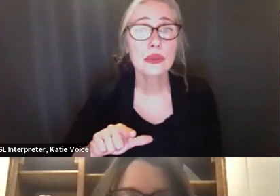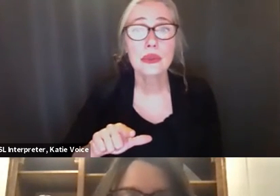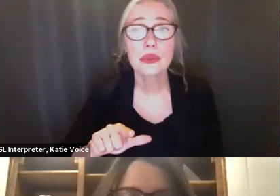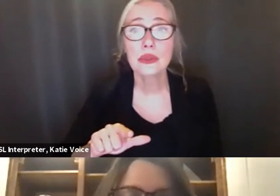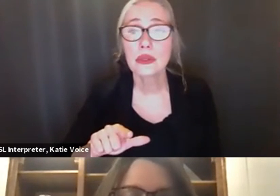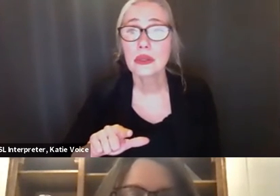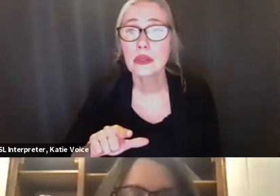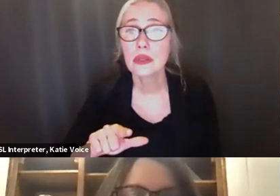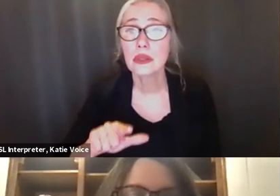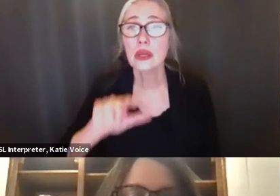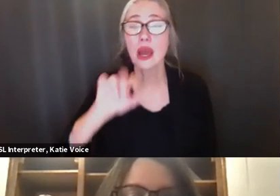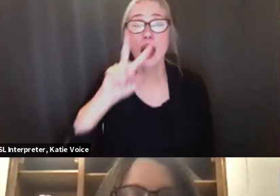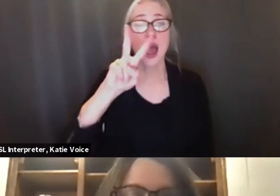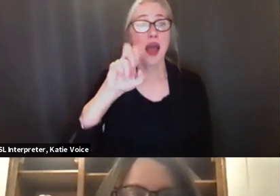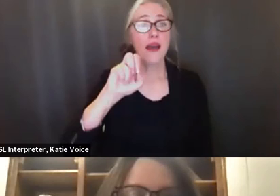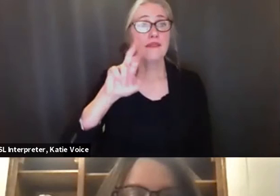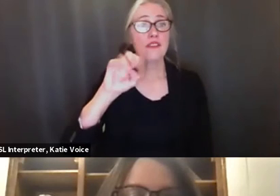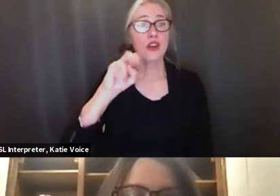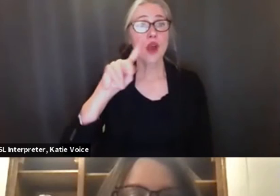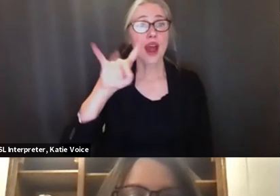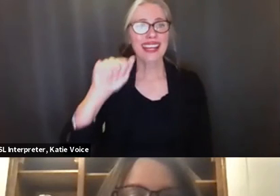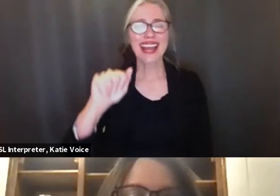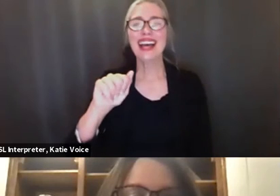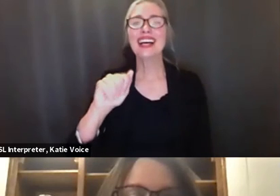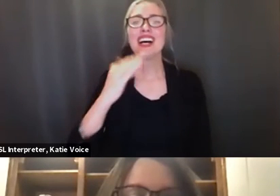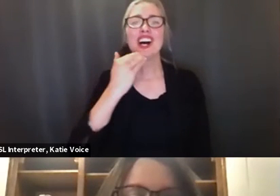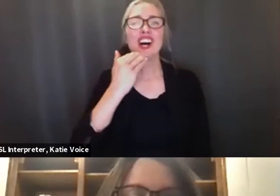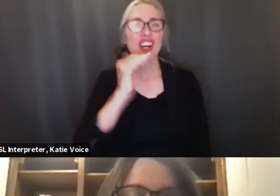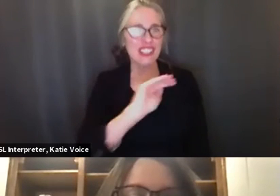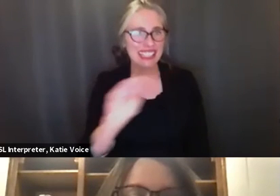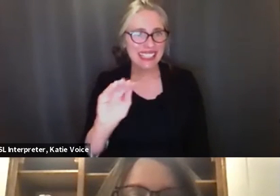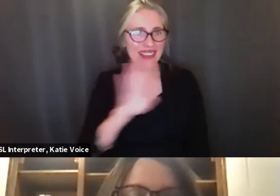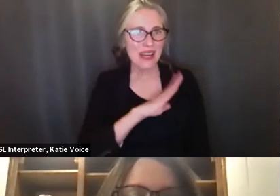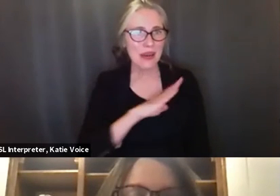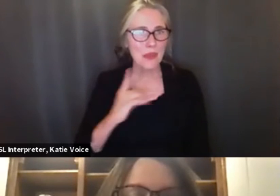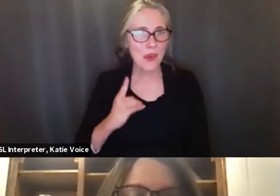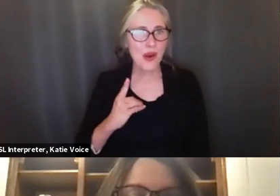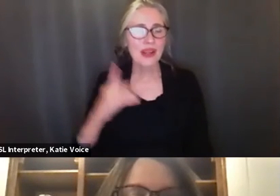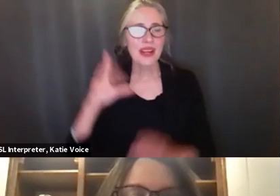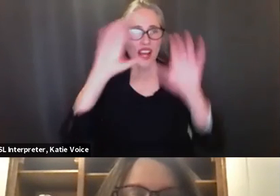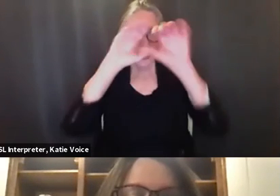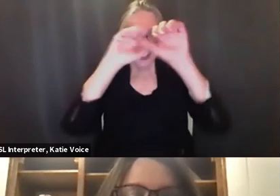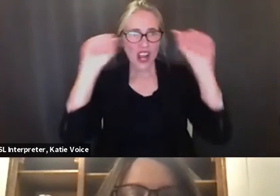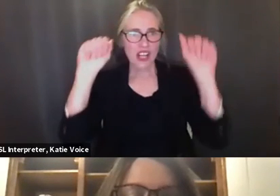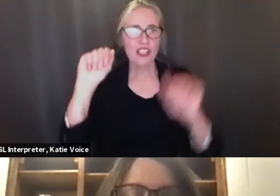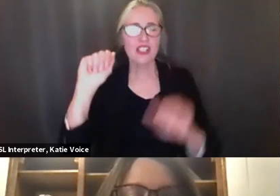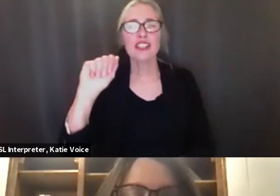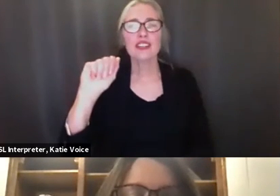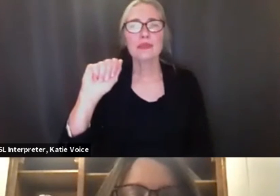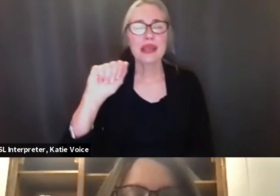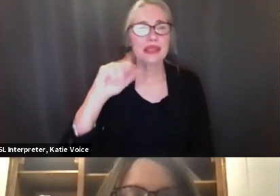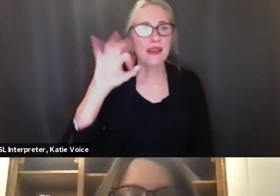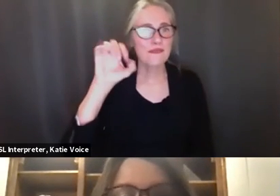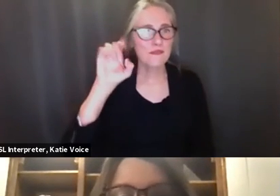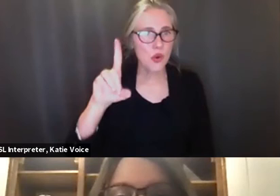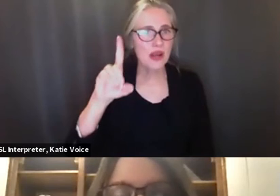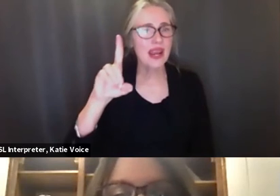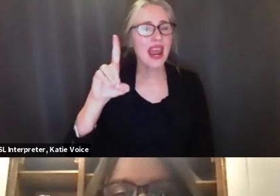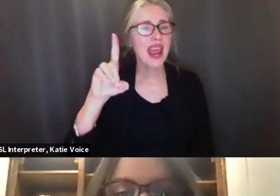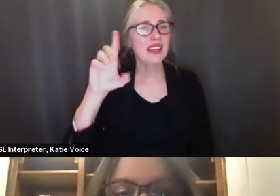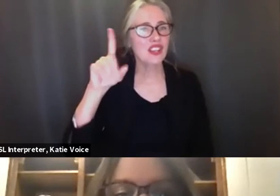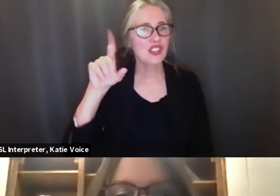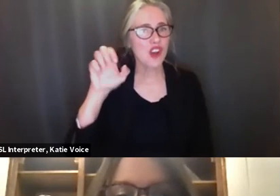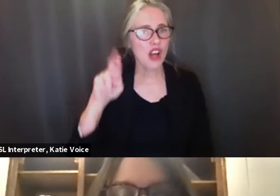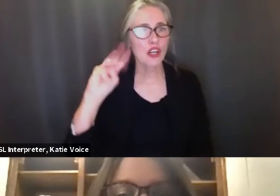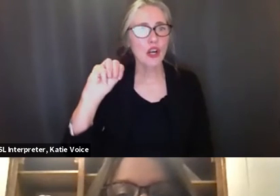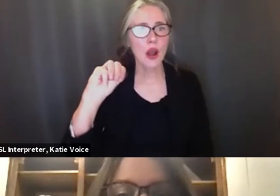Buenas noches, superintendente y doctora Maldonado, y gracias a los miembros del consejo por darnos esta oportunidad de presentar ante